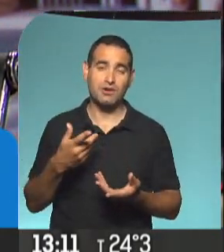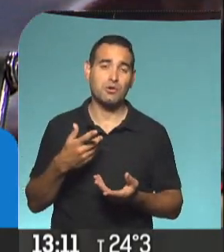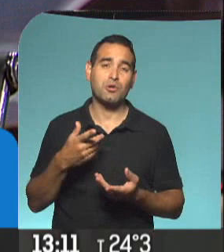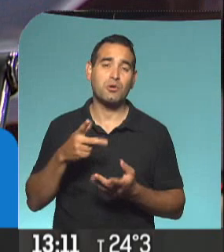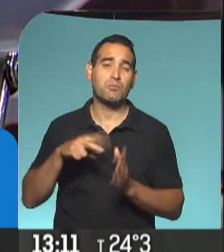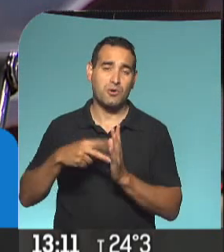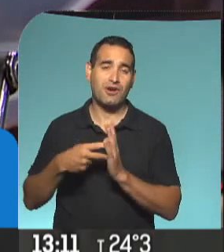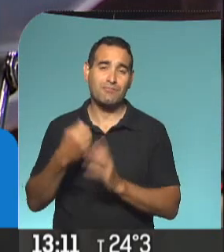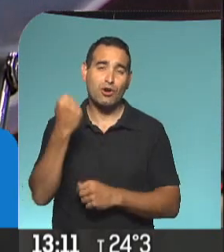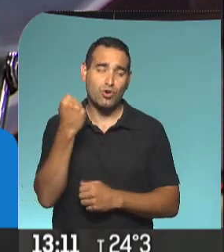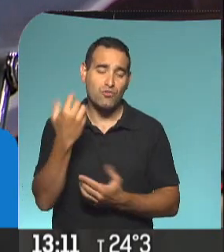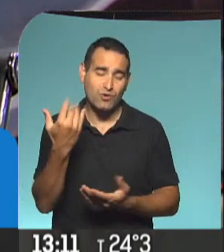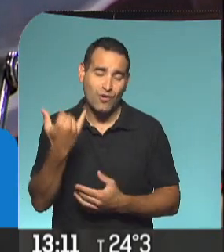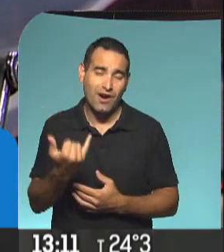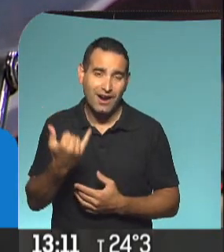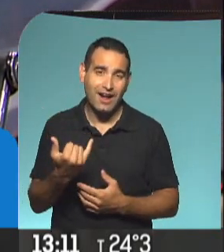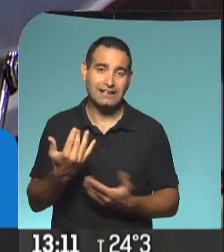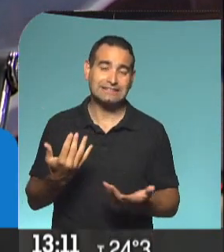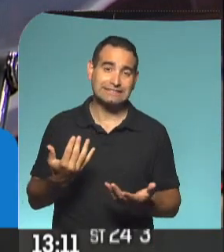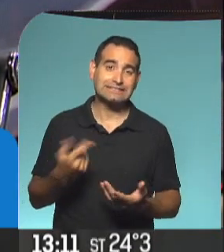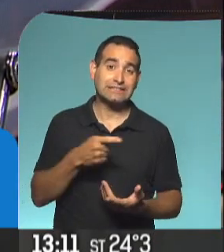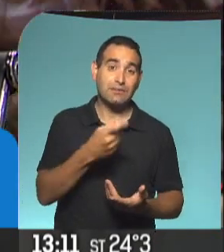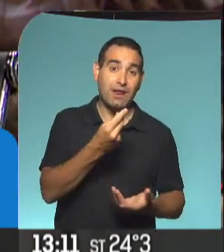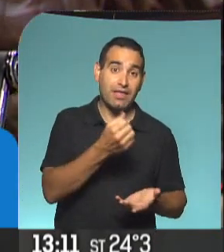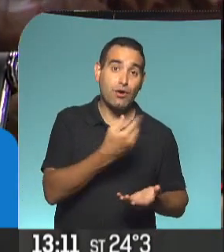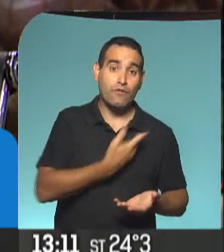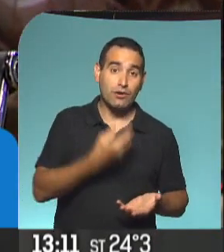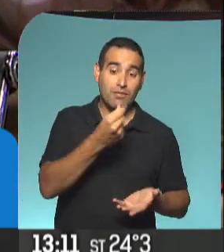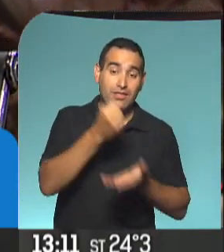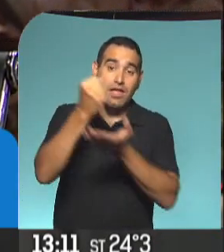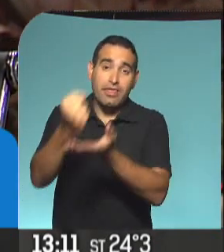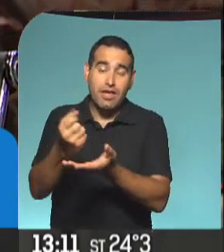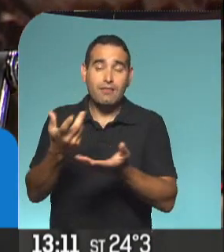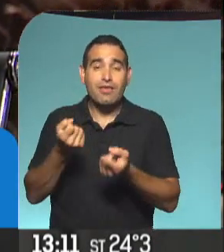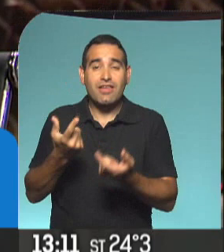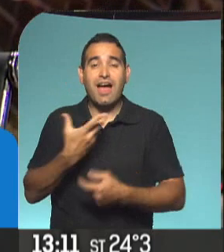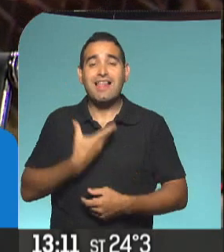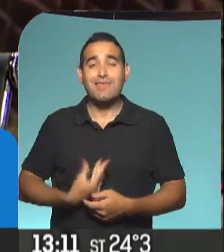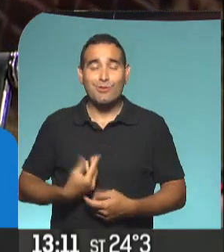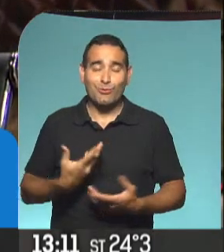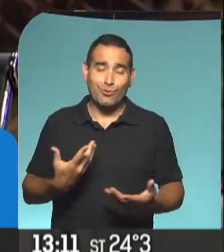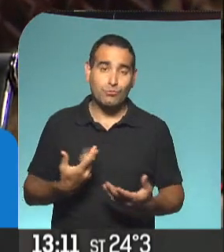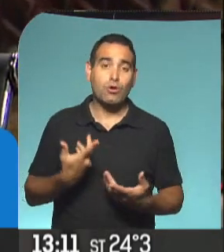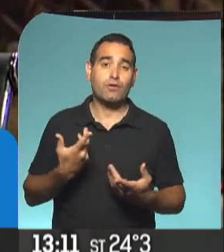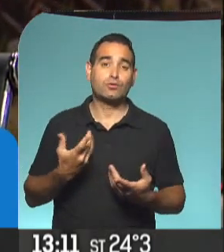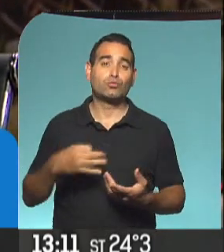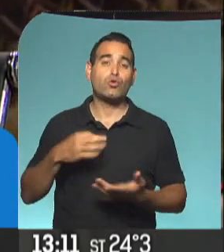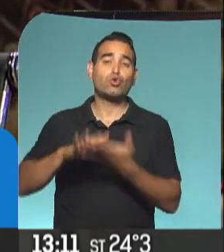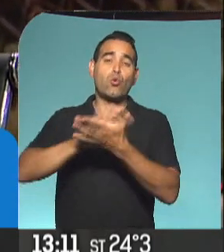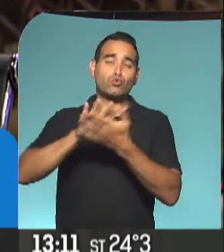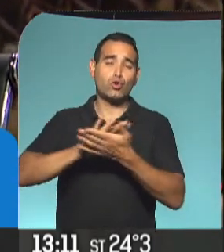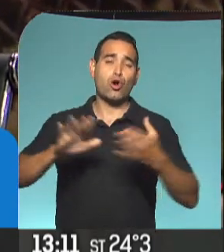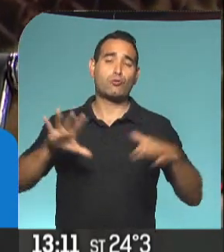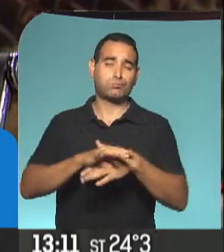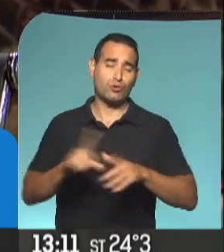padecimiento y esto hace que tengan un poquito de alivio. No le resuelve la vida a nadie, porque como vos